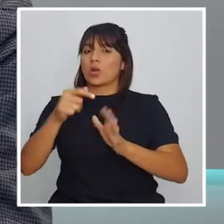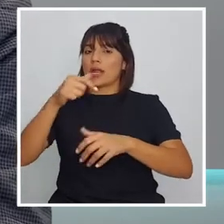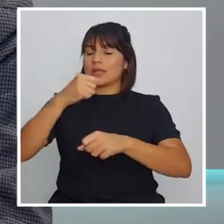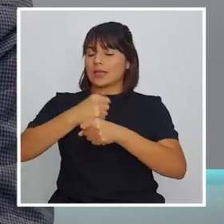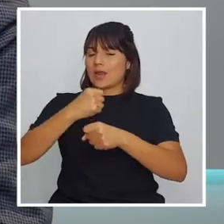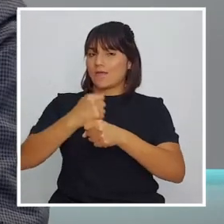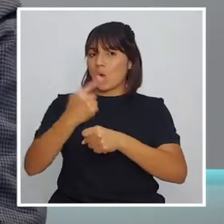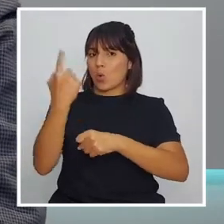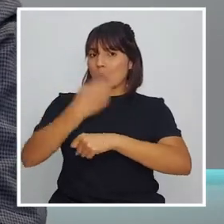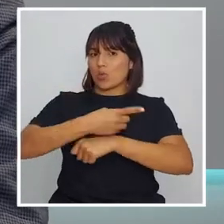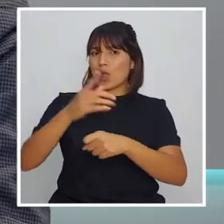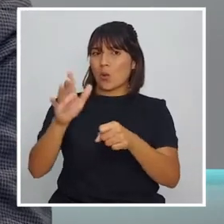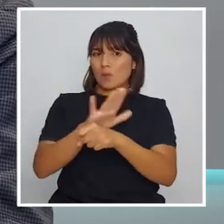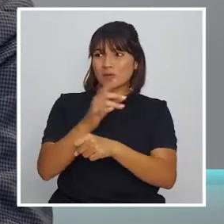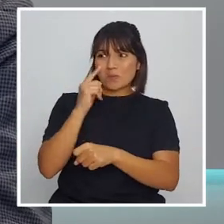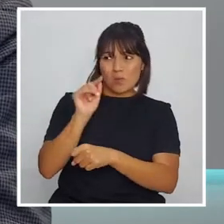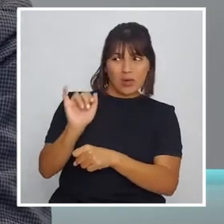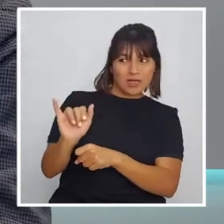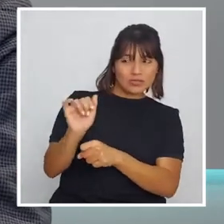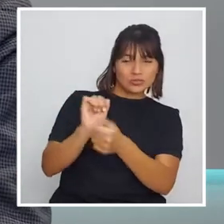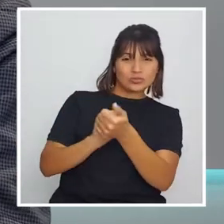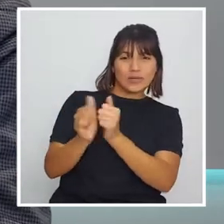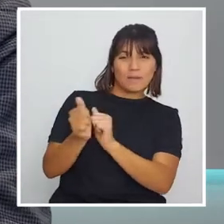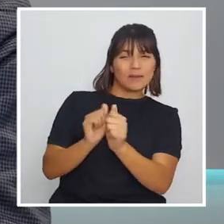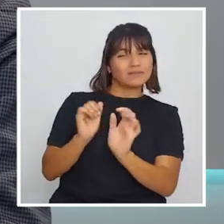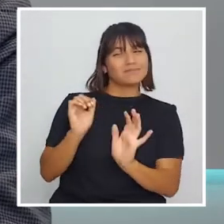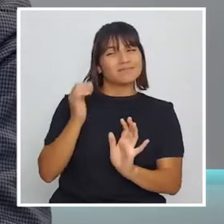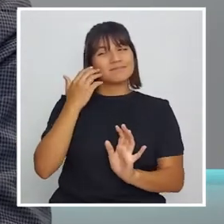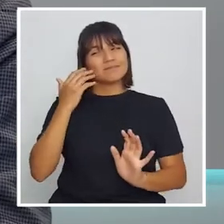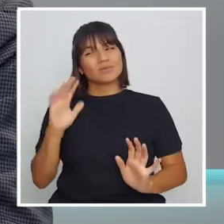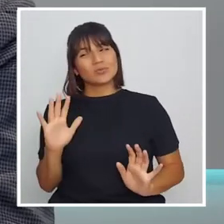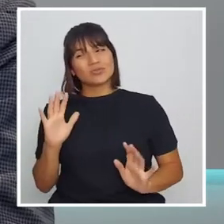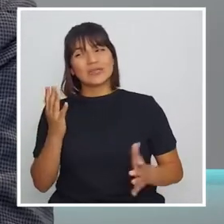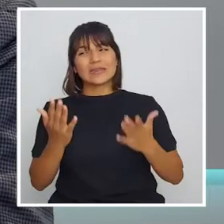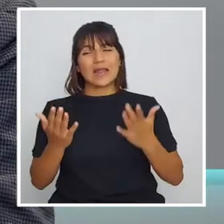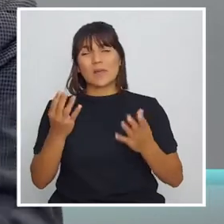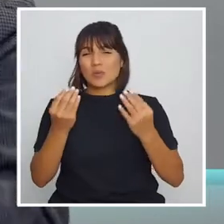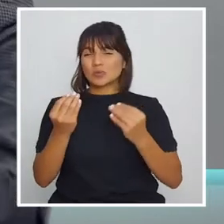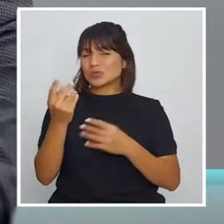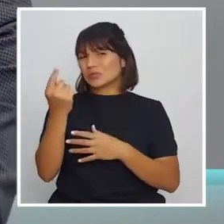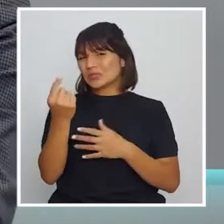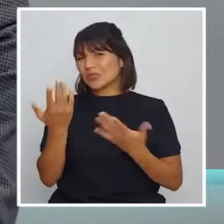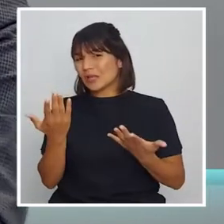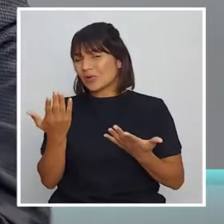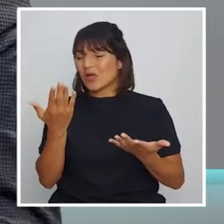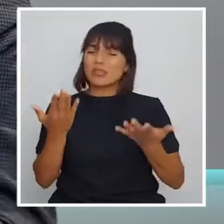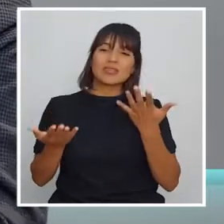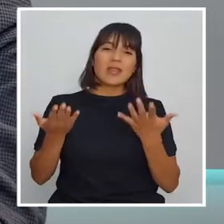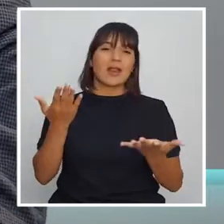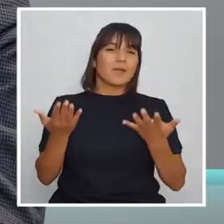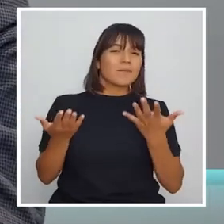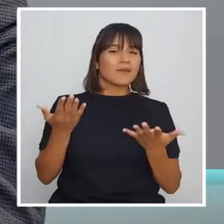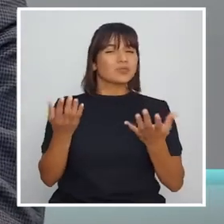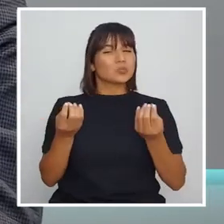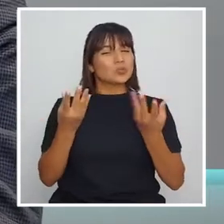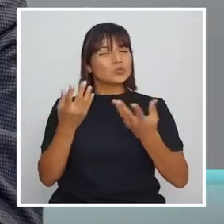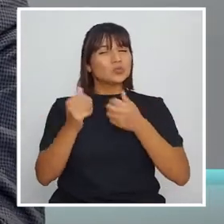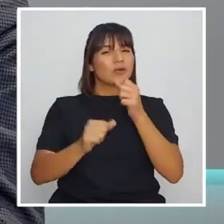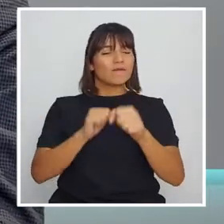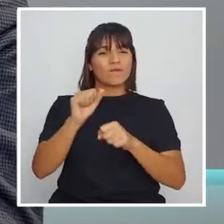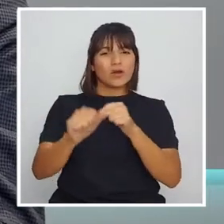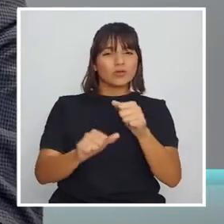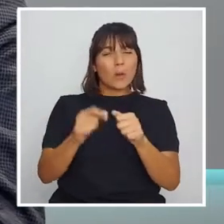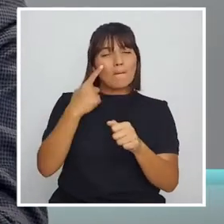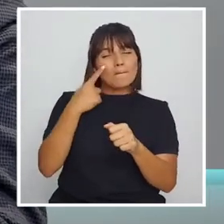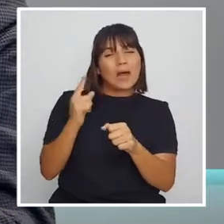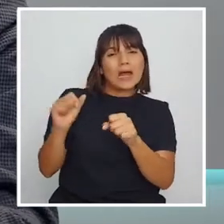zapatos, no sé, a lo mejor es mucho, ¿verdad? A lo mejor es mucho esfuerzo el día para unos zapatos que